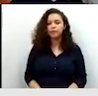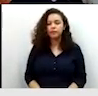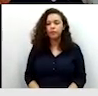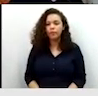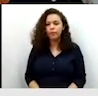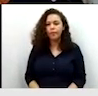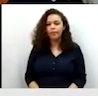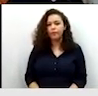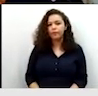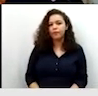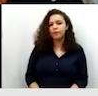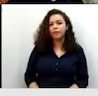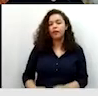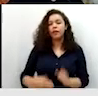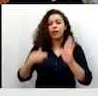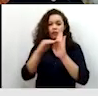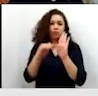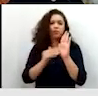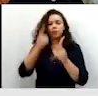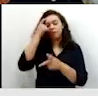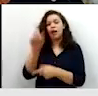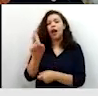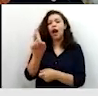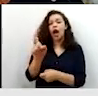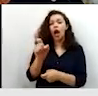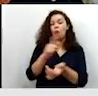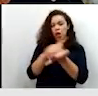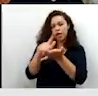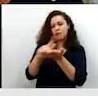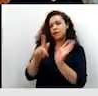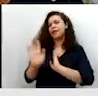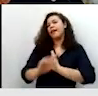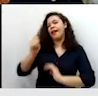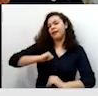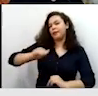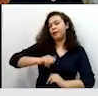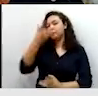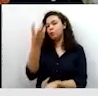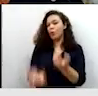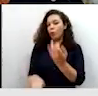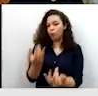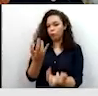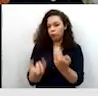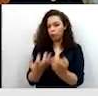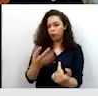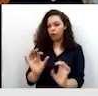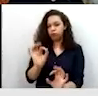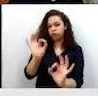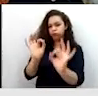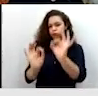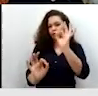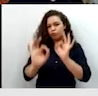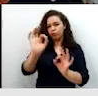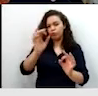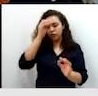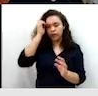Pues métodos para desinfección de agua, pues vamos con el clásico, que es el de ebullición. Aquí vamos a ver que desde que empieza